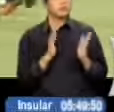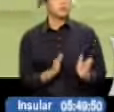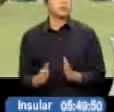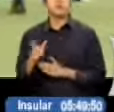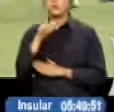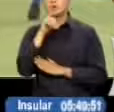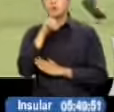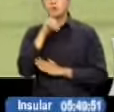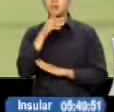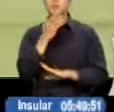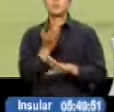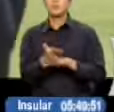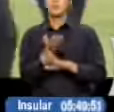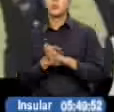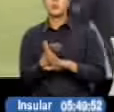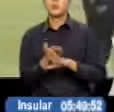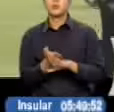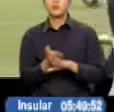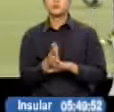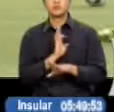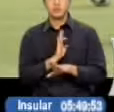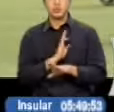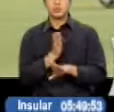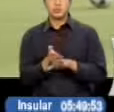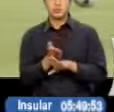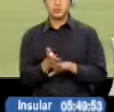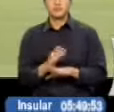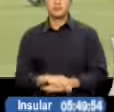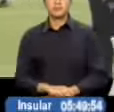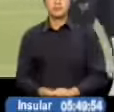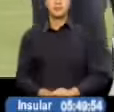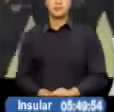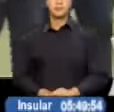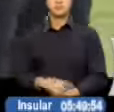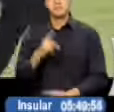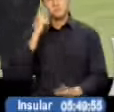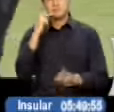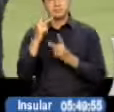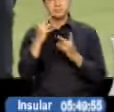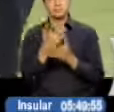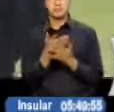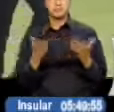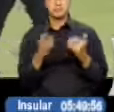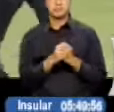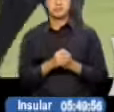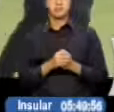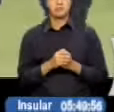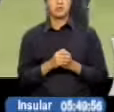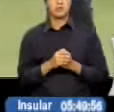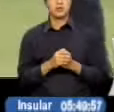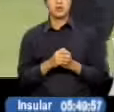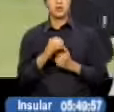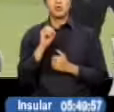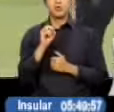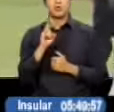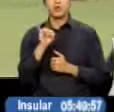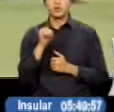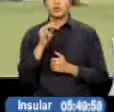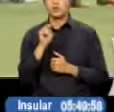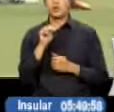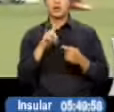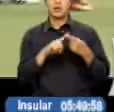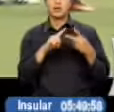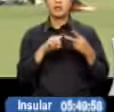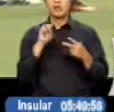propuesto en la última línea de la cancha del equipo de gustavo quinteros vamos a escuchar a qué persona orejuela y también arturo